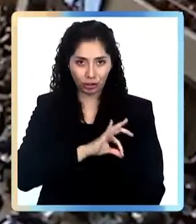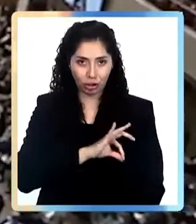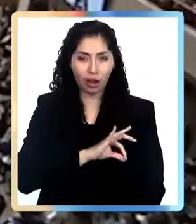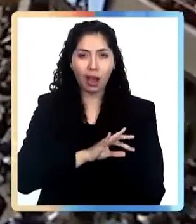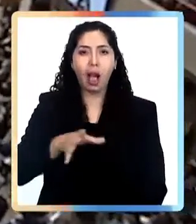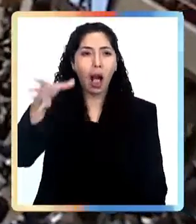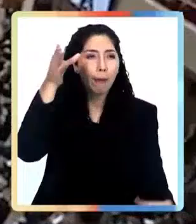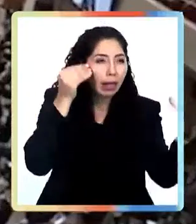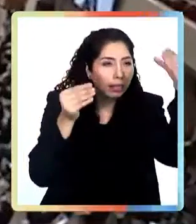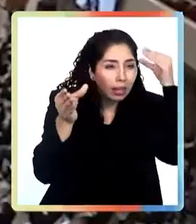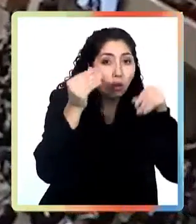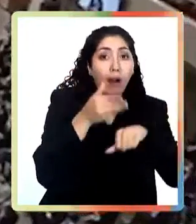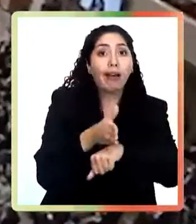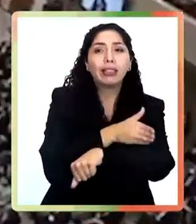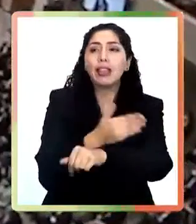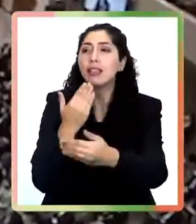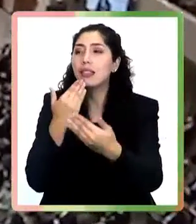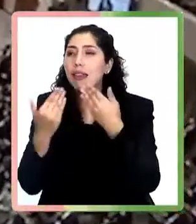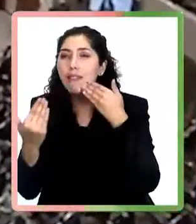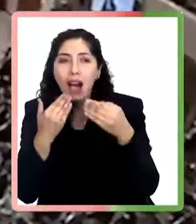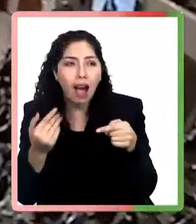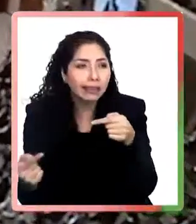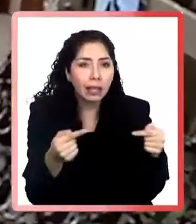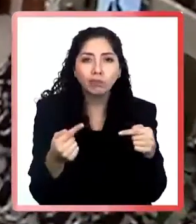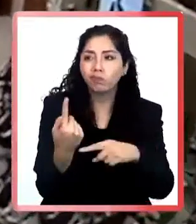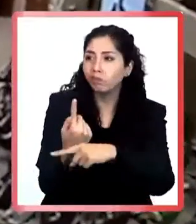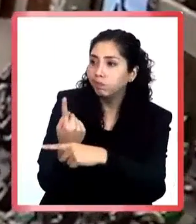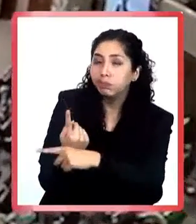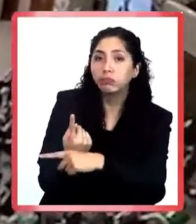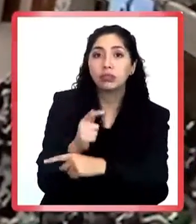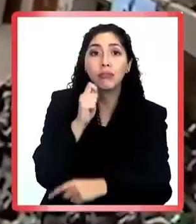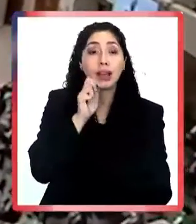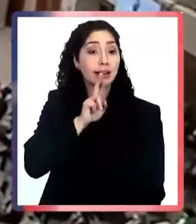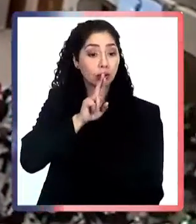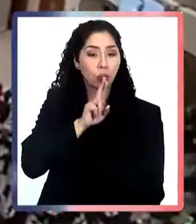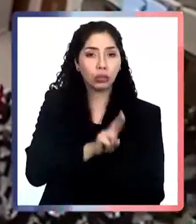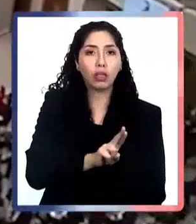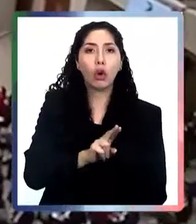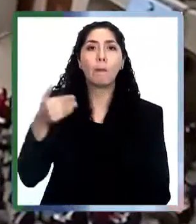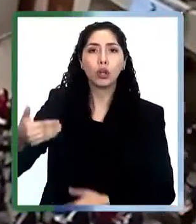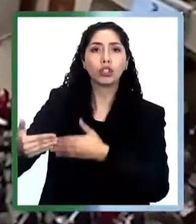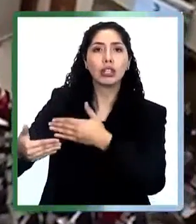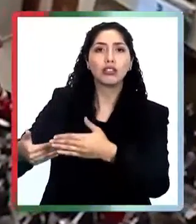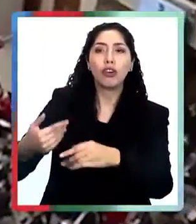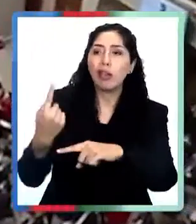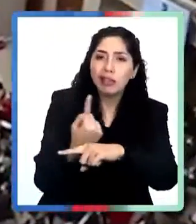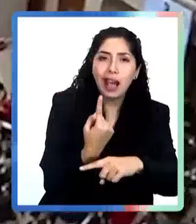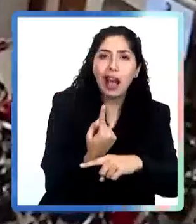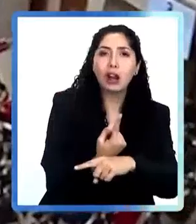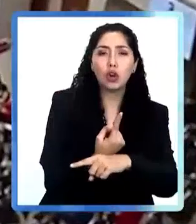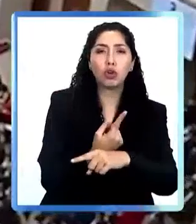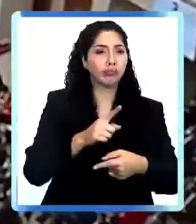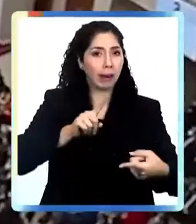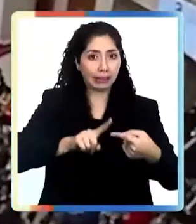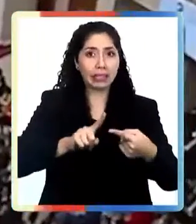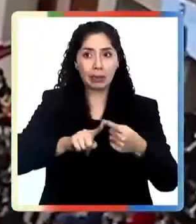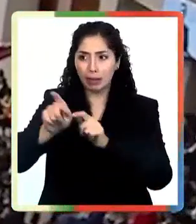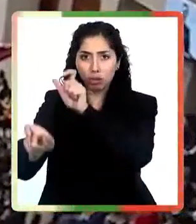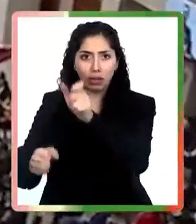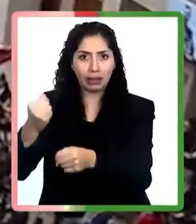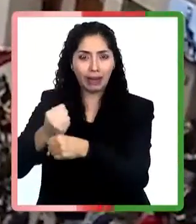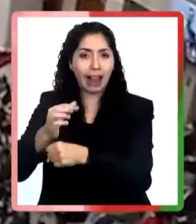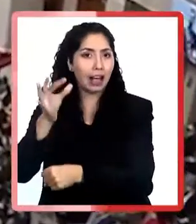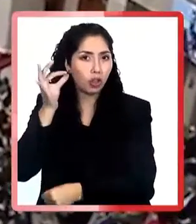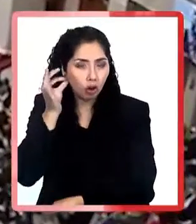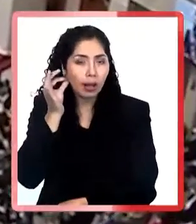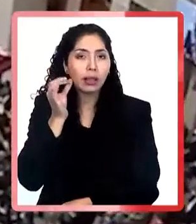cierto de los debates que hemos tenido antes y que va a ser resultado de un proceso de diálogo social amplio con participación de trabajadoras